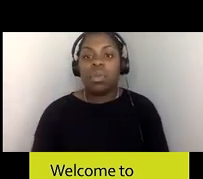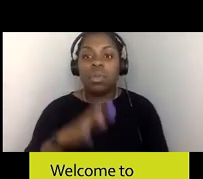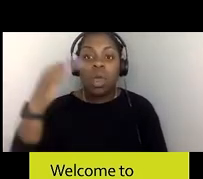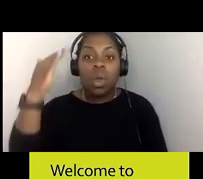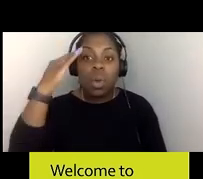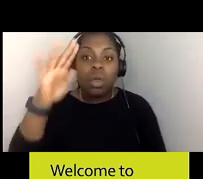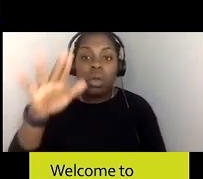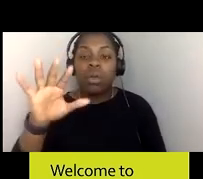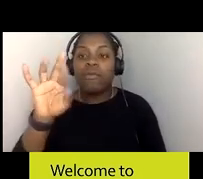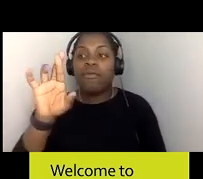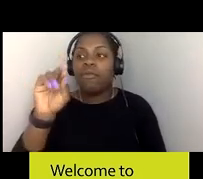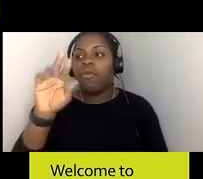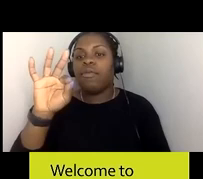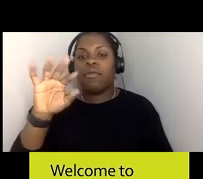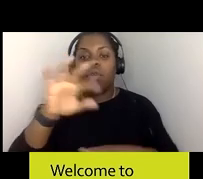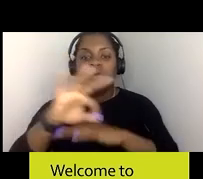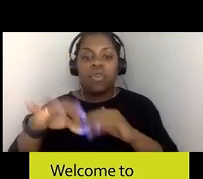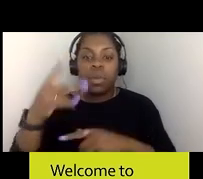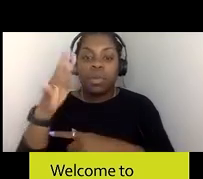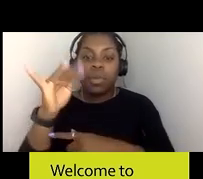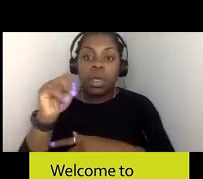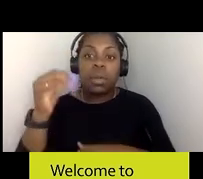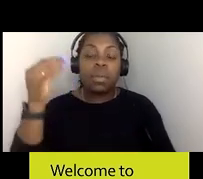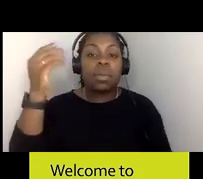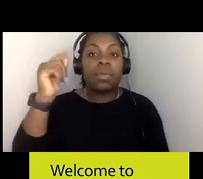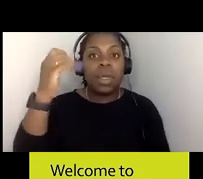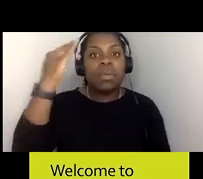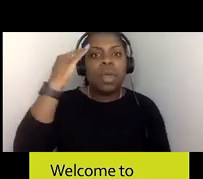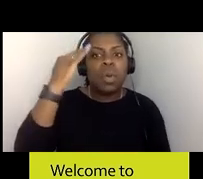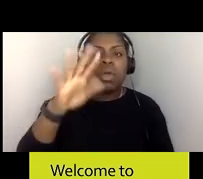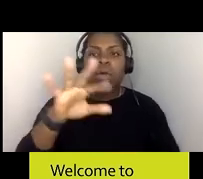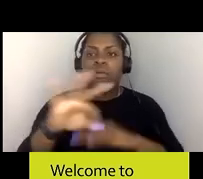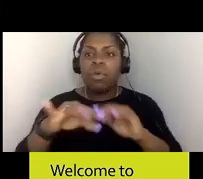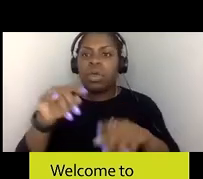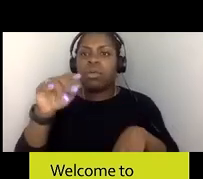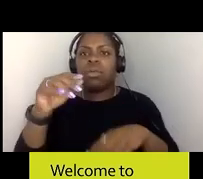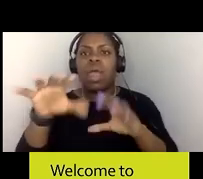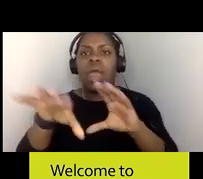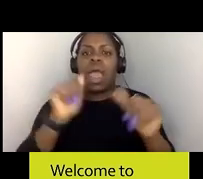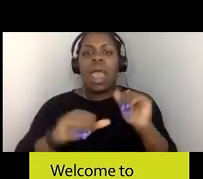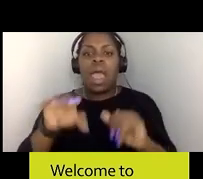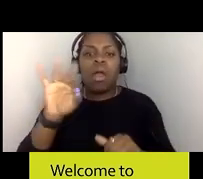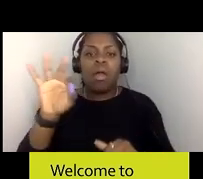Ser consciente de su huella digital, informar a otros,